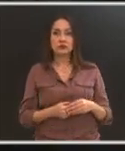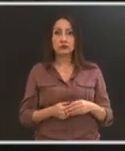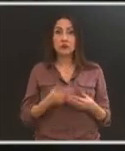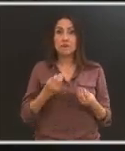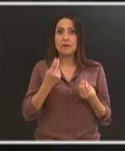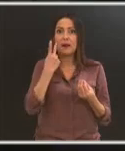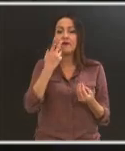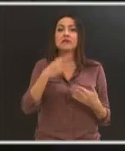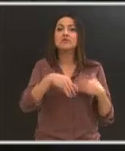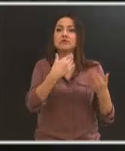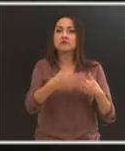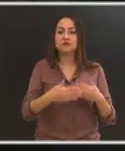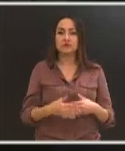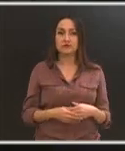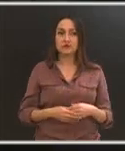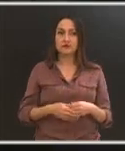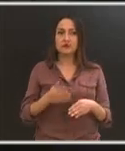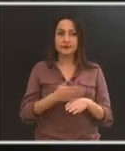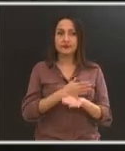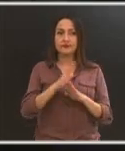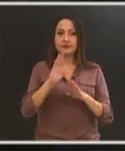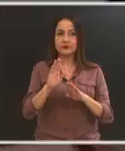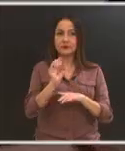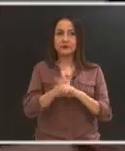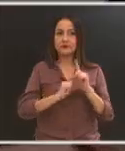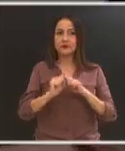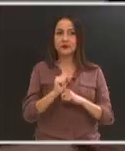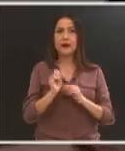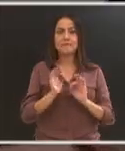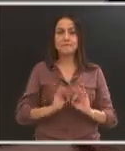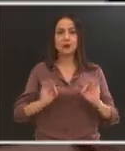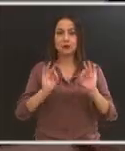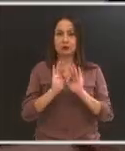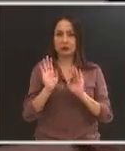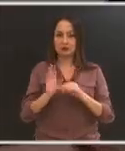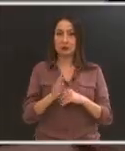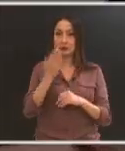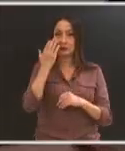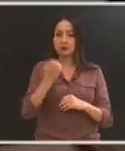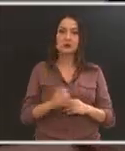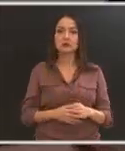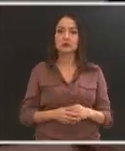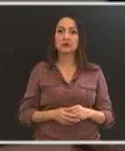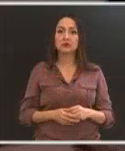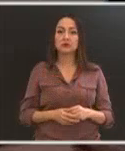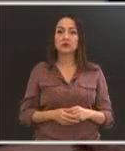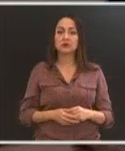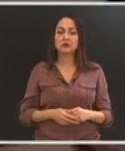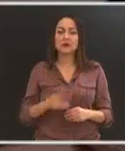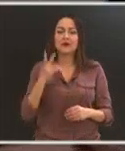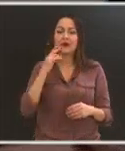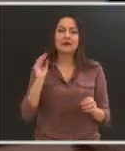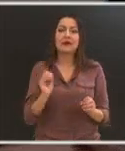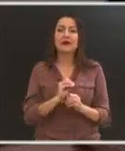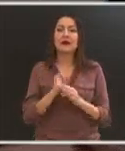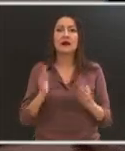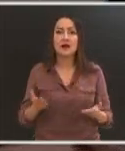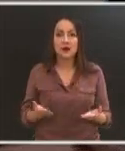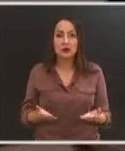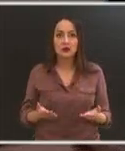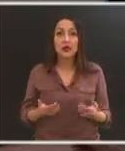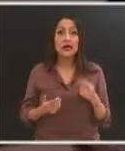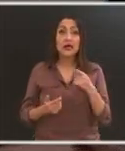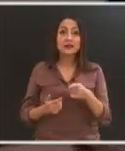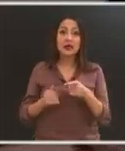muy pendientes a la evolución de este caso, importante caso. ¿Por qué? Porque evidencia precisamente que